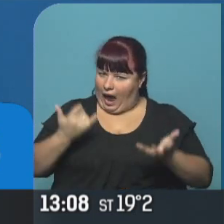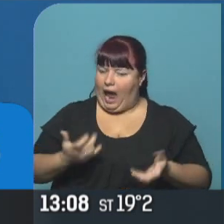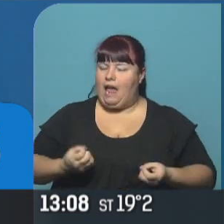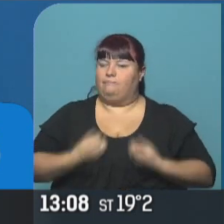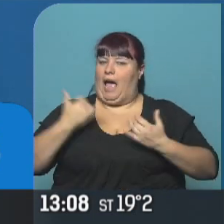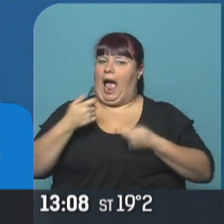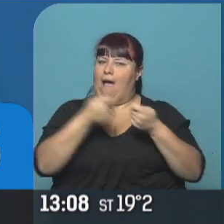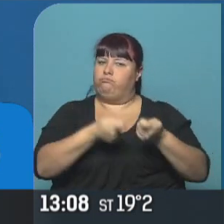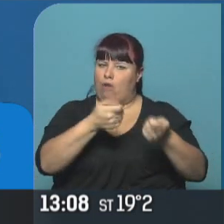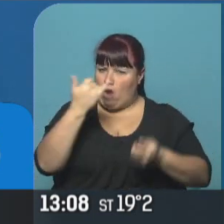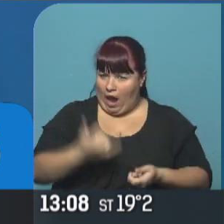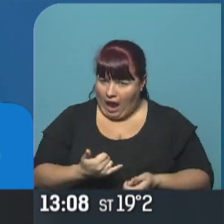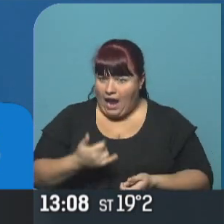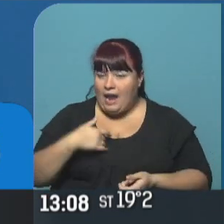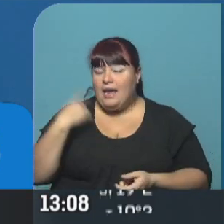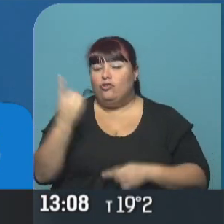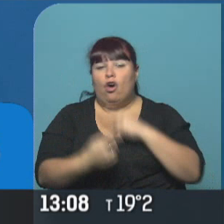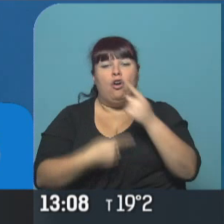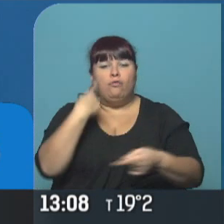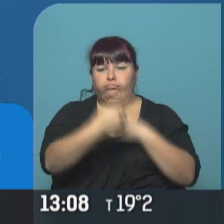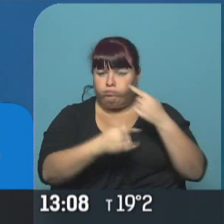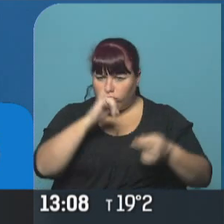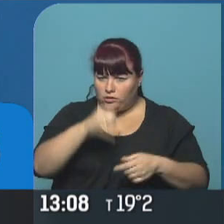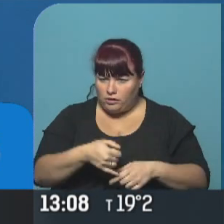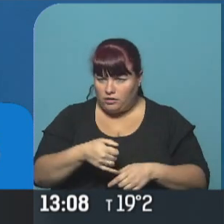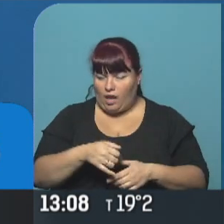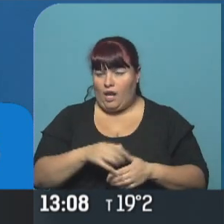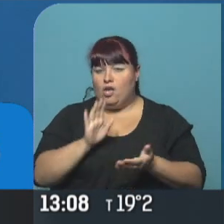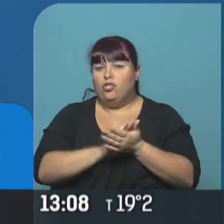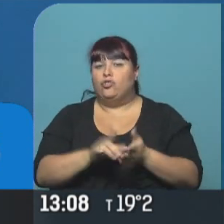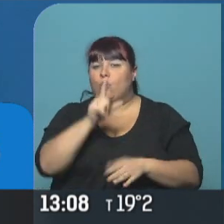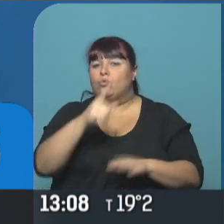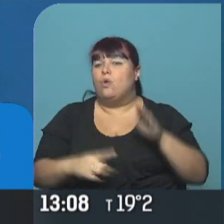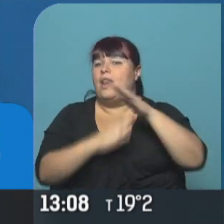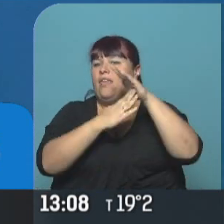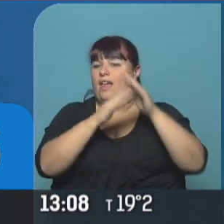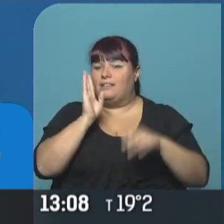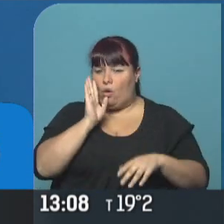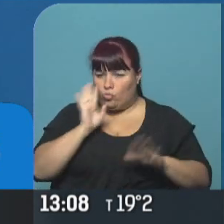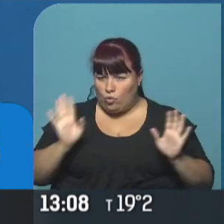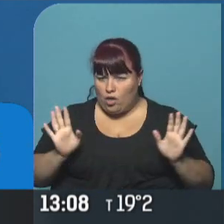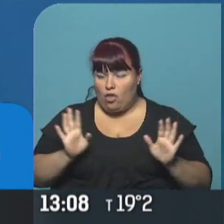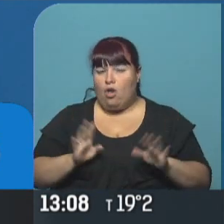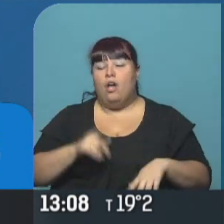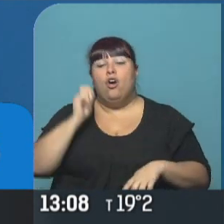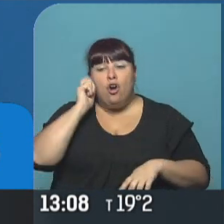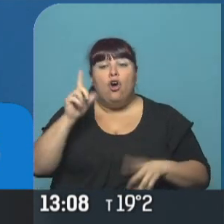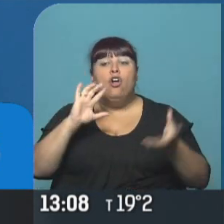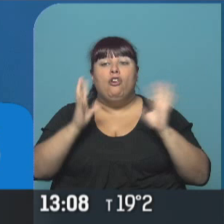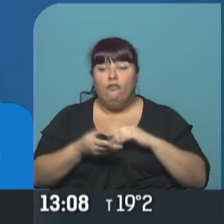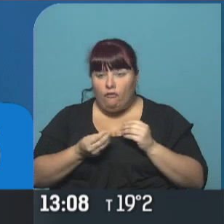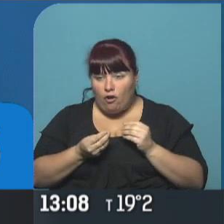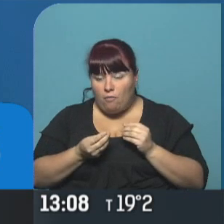de apoyo y la respuesta que ha obtenido al liderazgo de los Estados Unidos, y lograr así